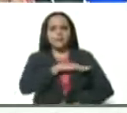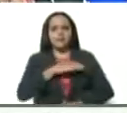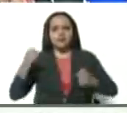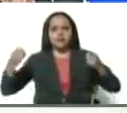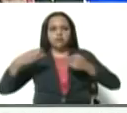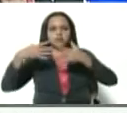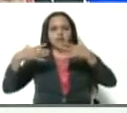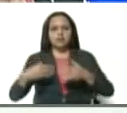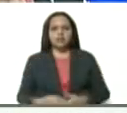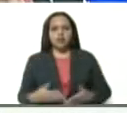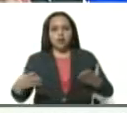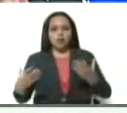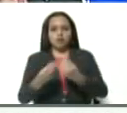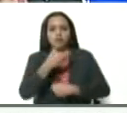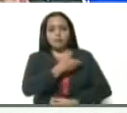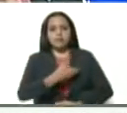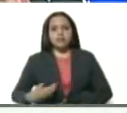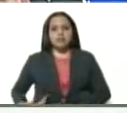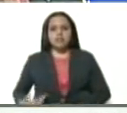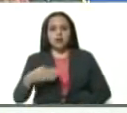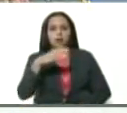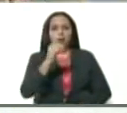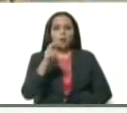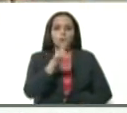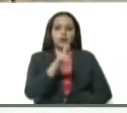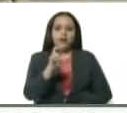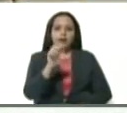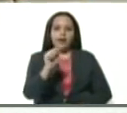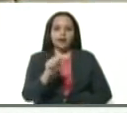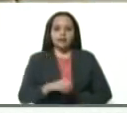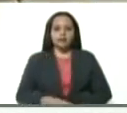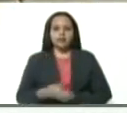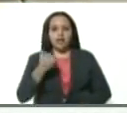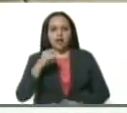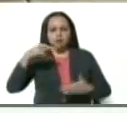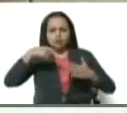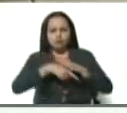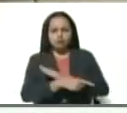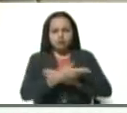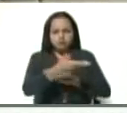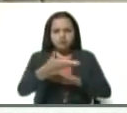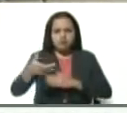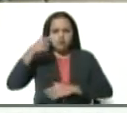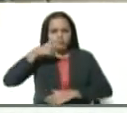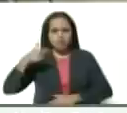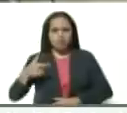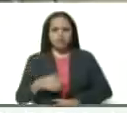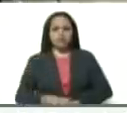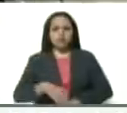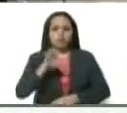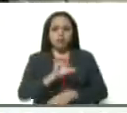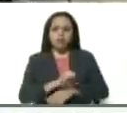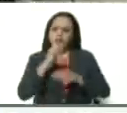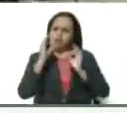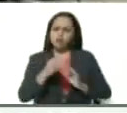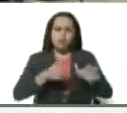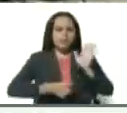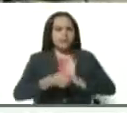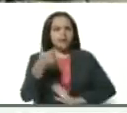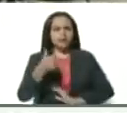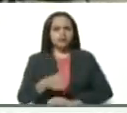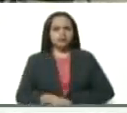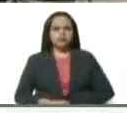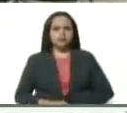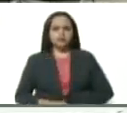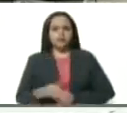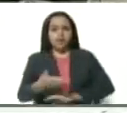el presidente Rafael Correa, llegó a la profundidad del pueblo ecuatoriano. Debe ser muchísimo más. Estoy seguro. Esto yo lo